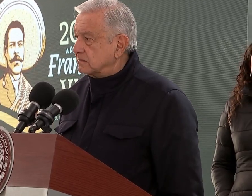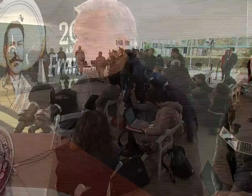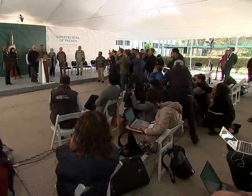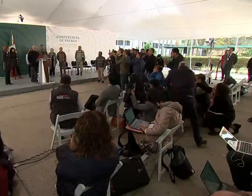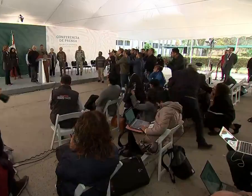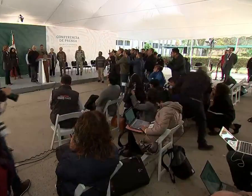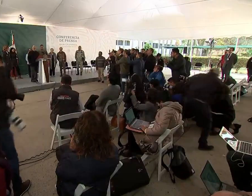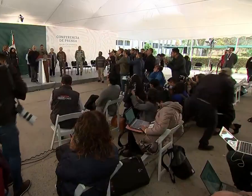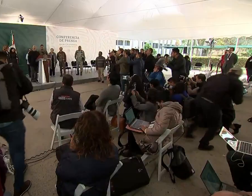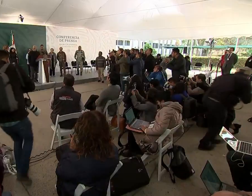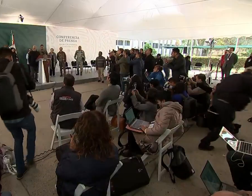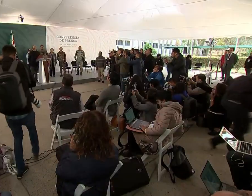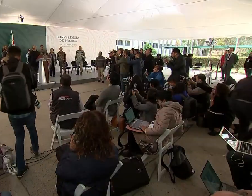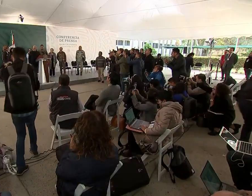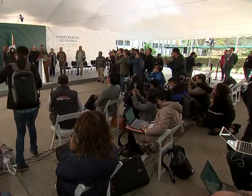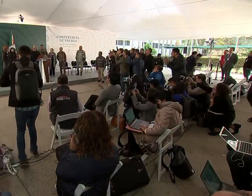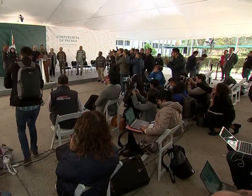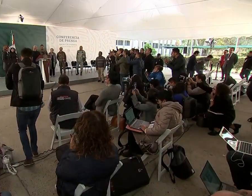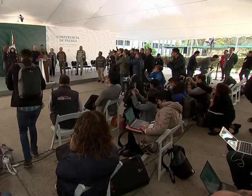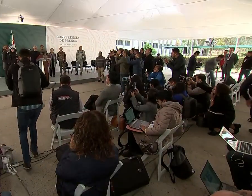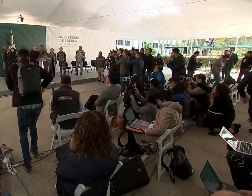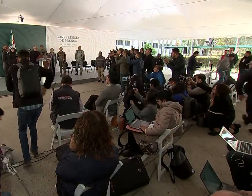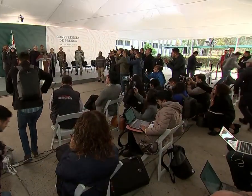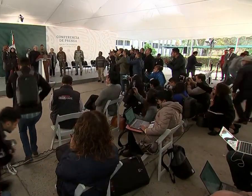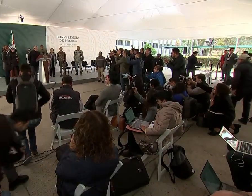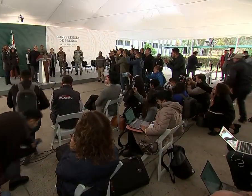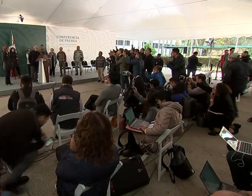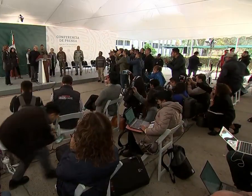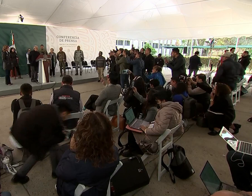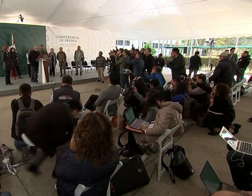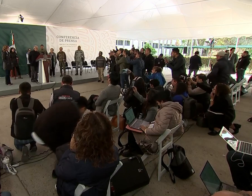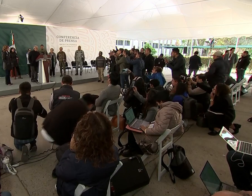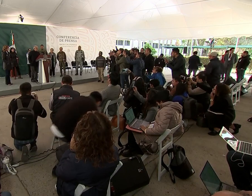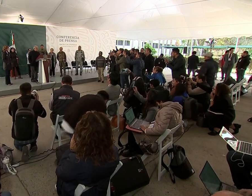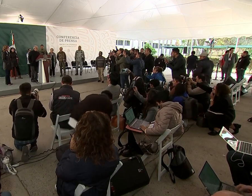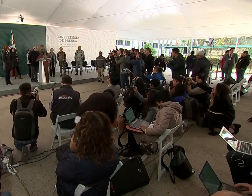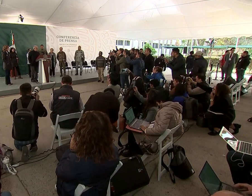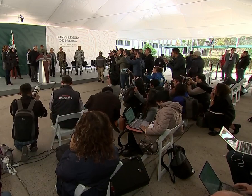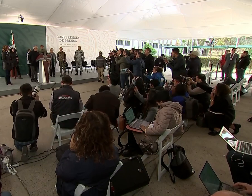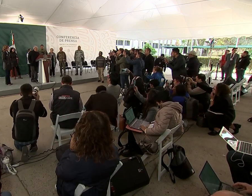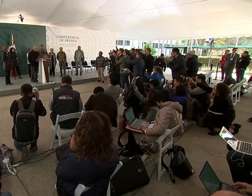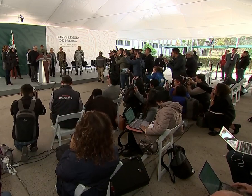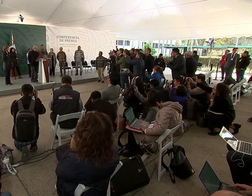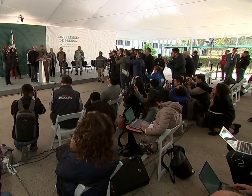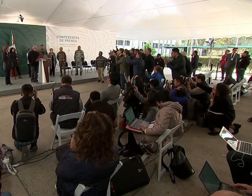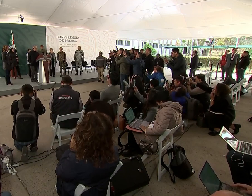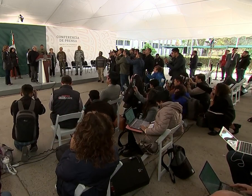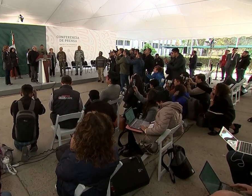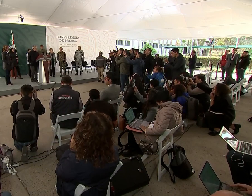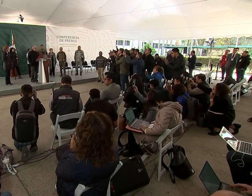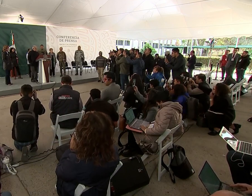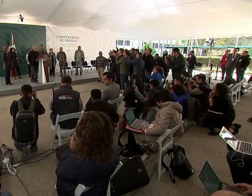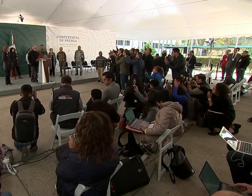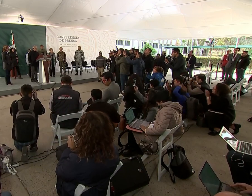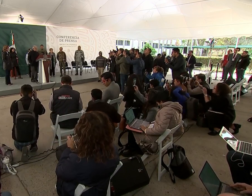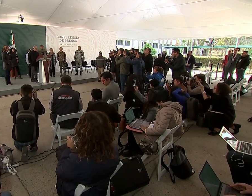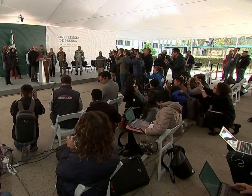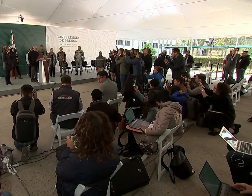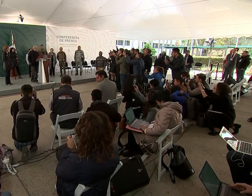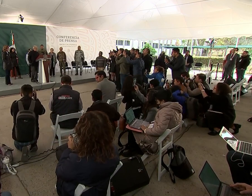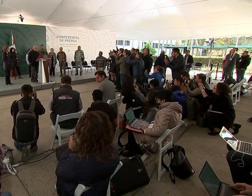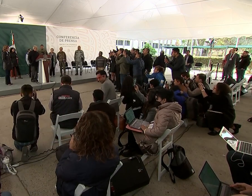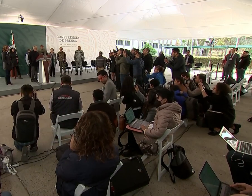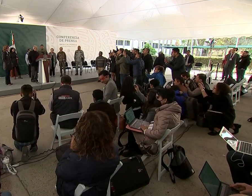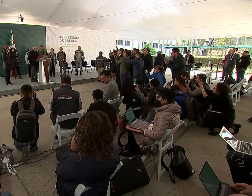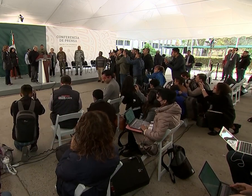el presidente del equipo de béisbol Sí y este pero